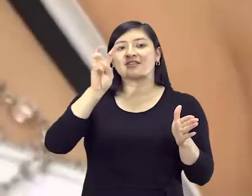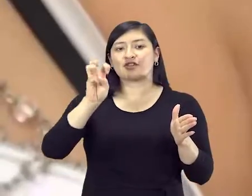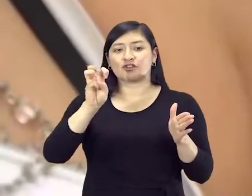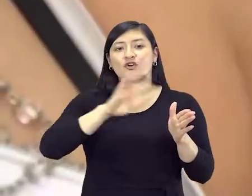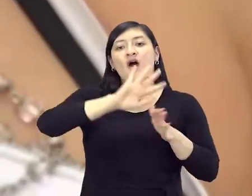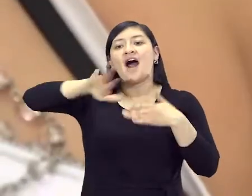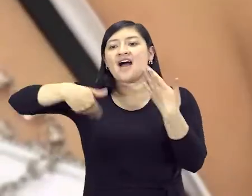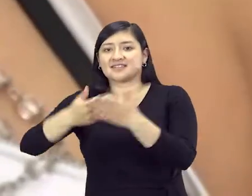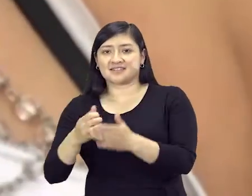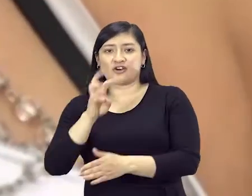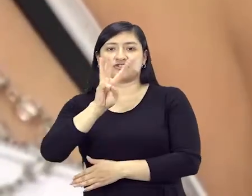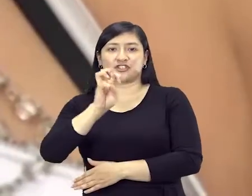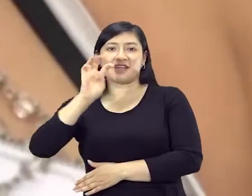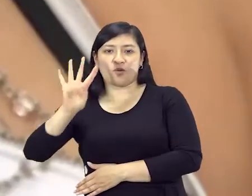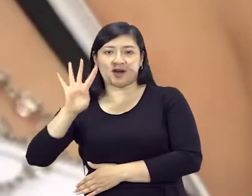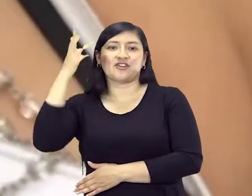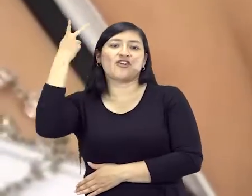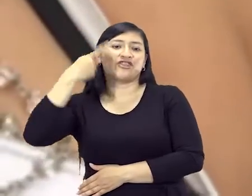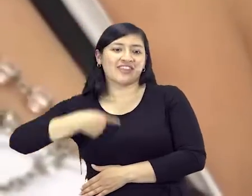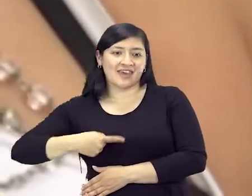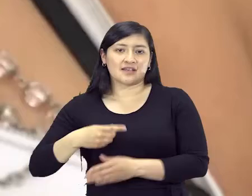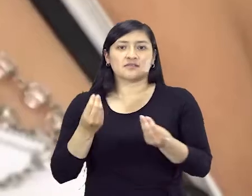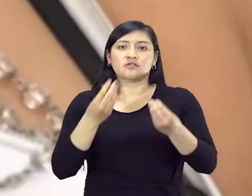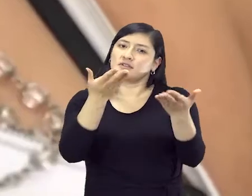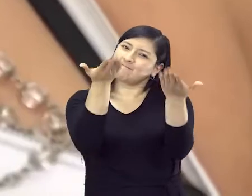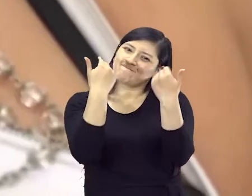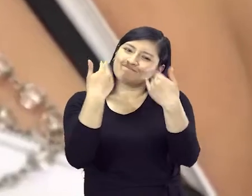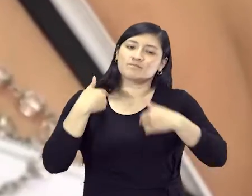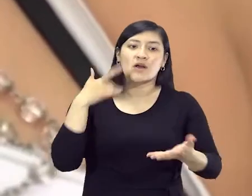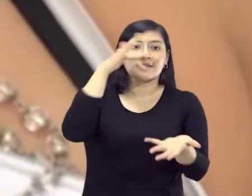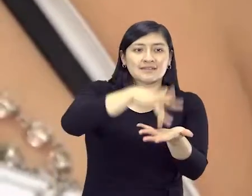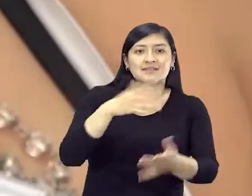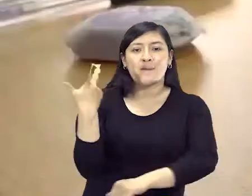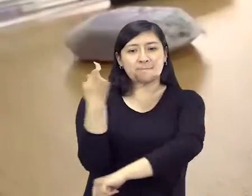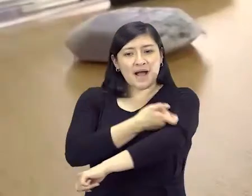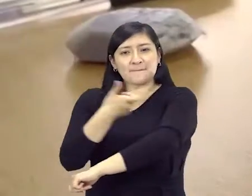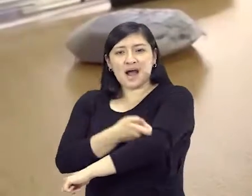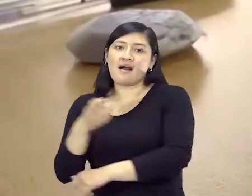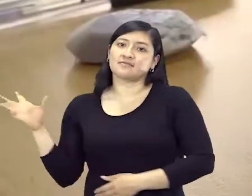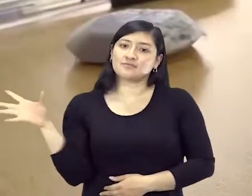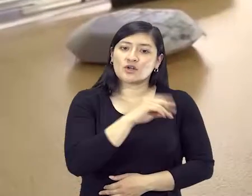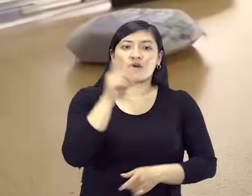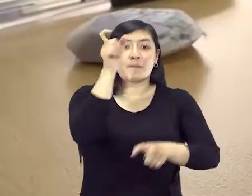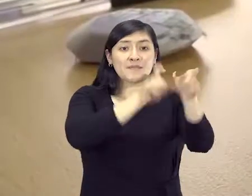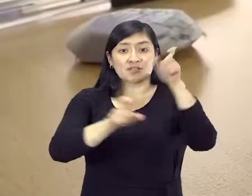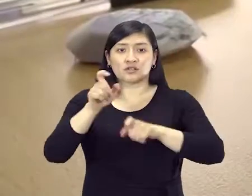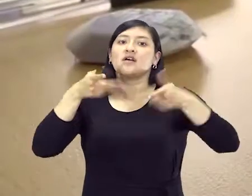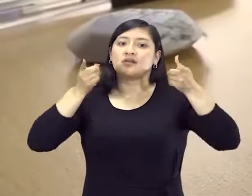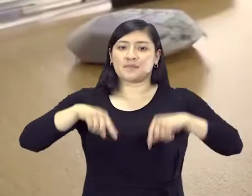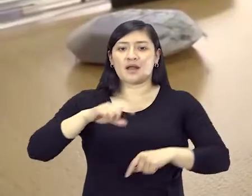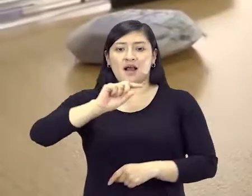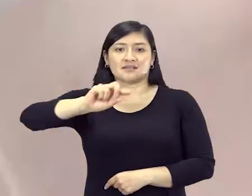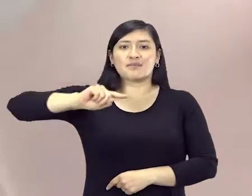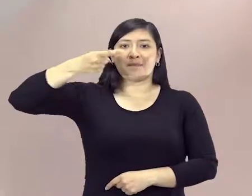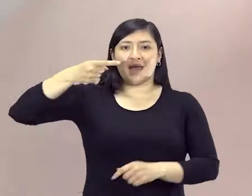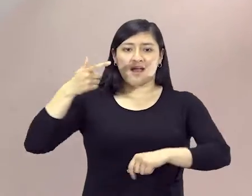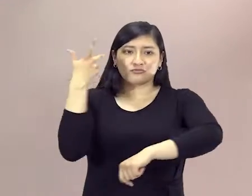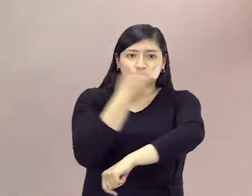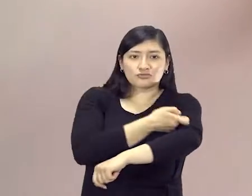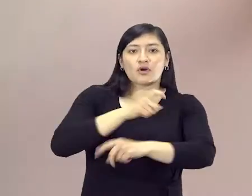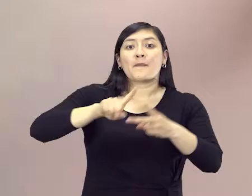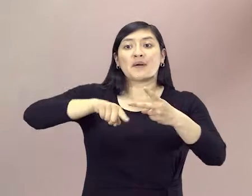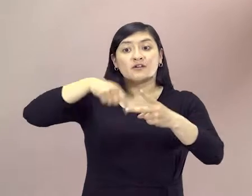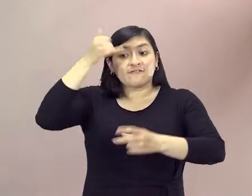de 28 a 84 días. Entonces los invitamos a que asistan a los puntos de vacunación y a que terminen su